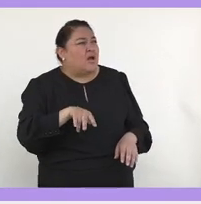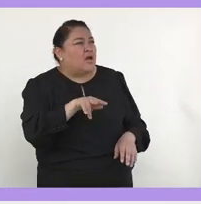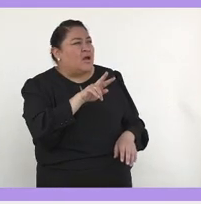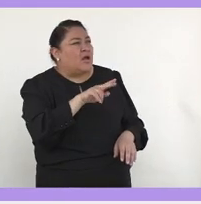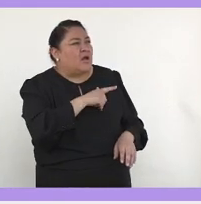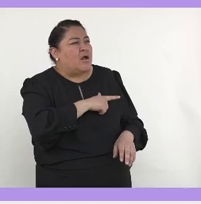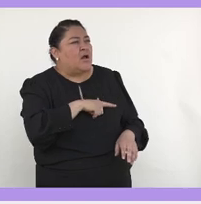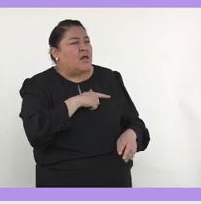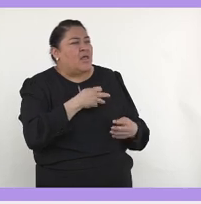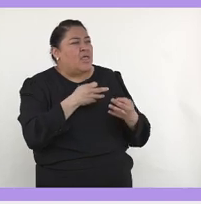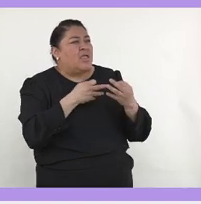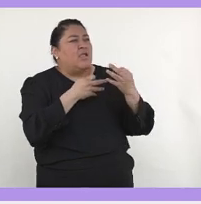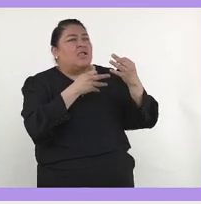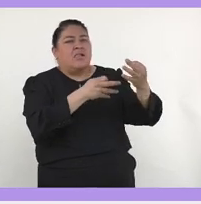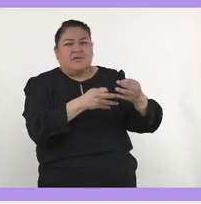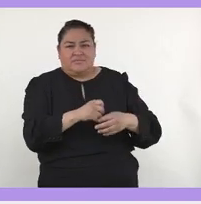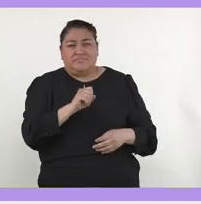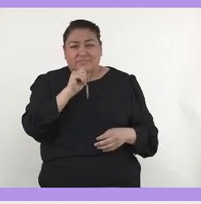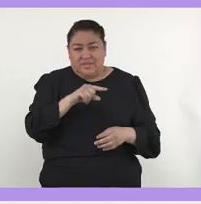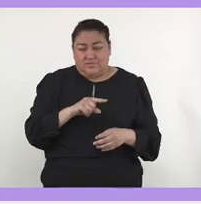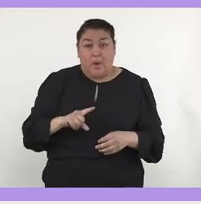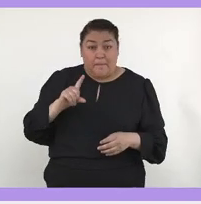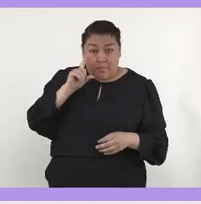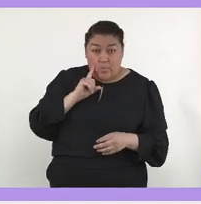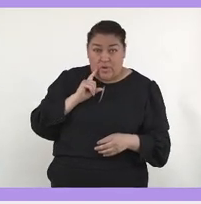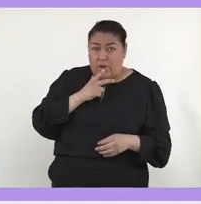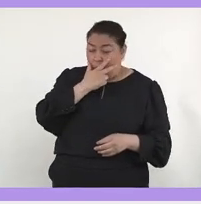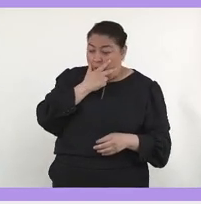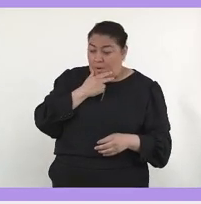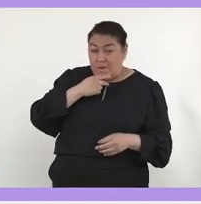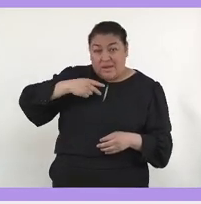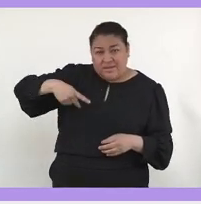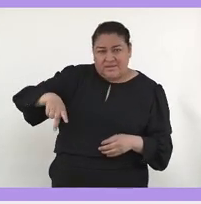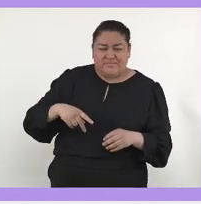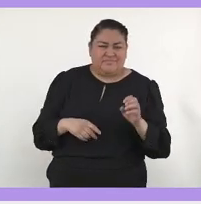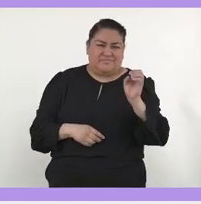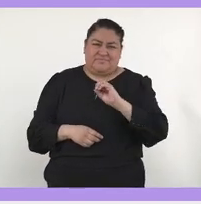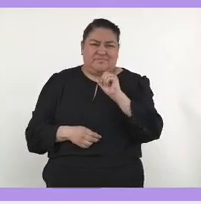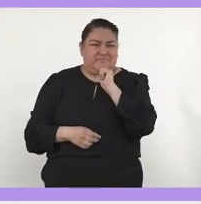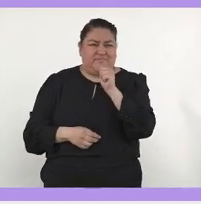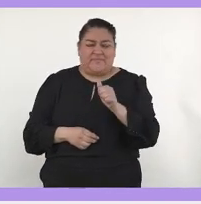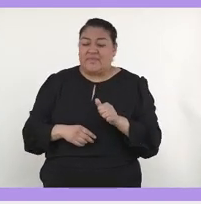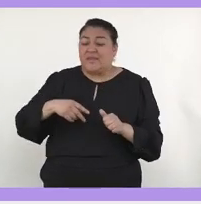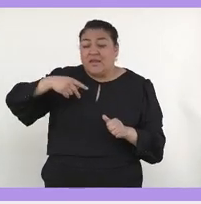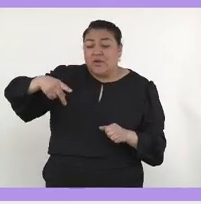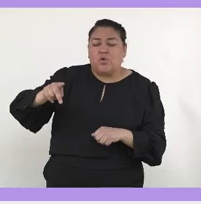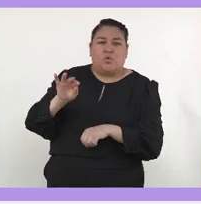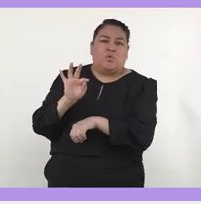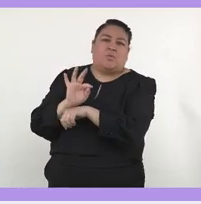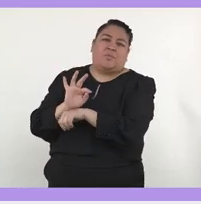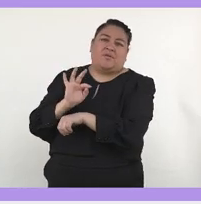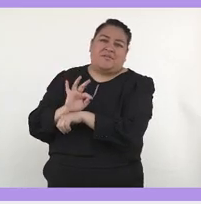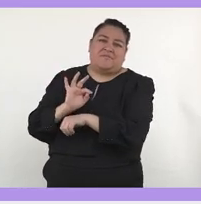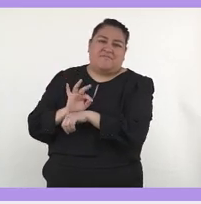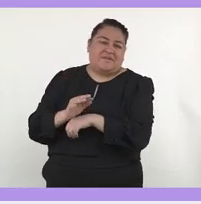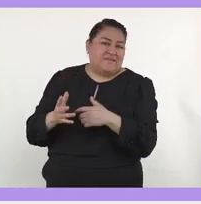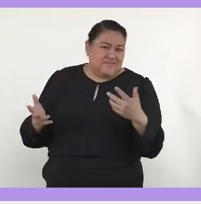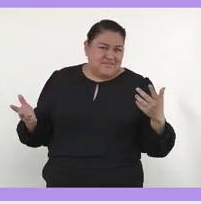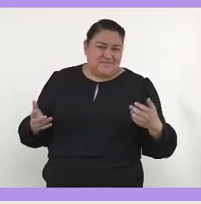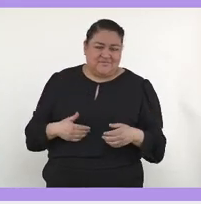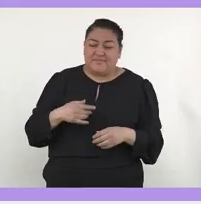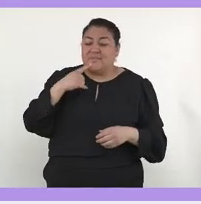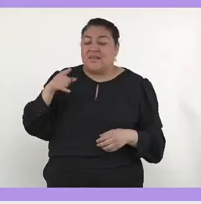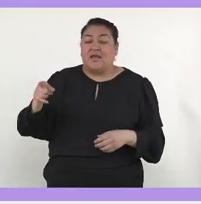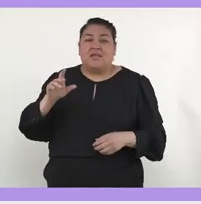deporte practicado por mujeres o para mujeres o por hombres o para hombres sino por los beneficios que tiene practicar un deporte no lo que